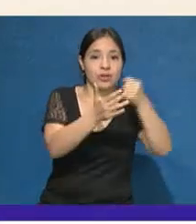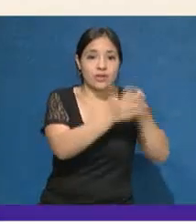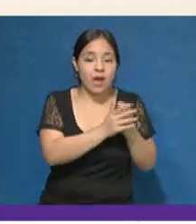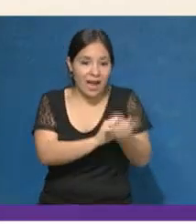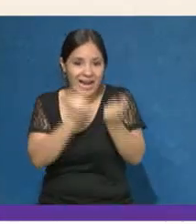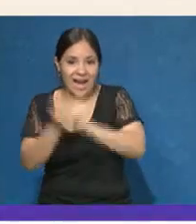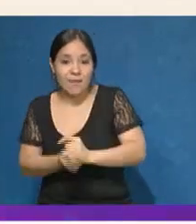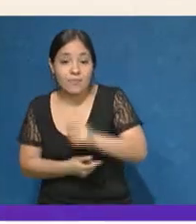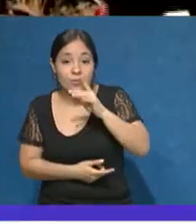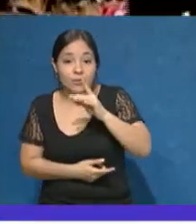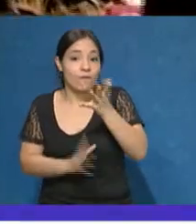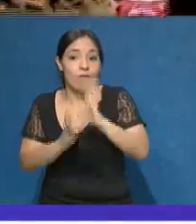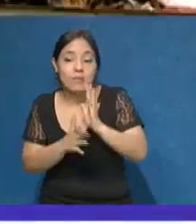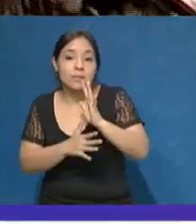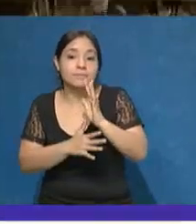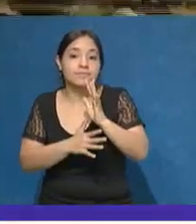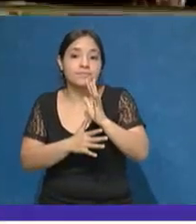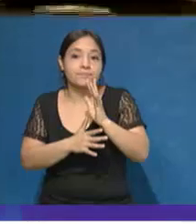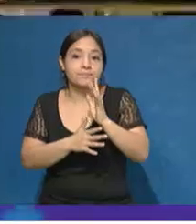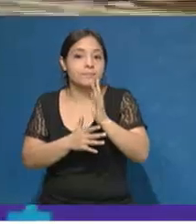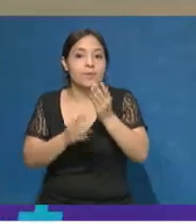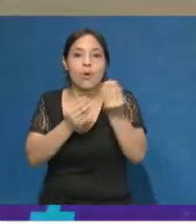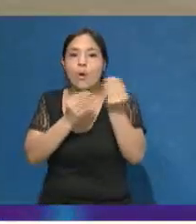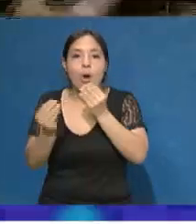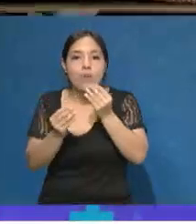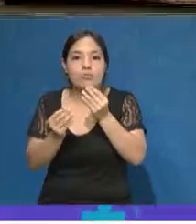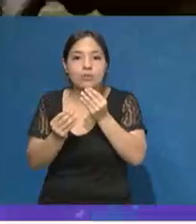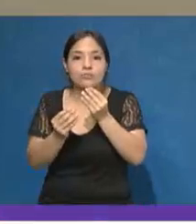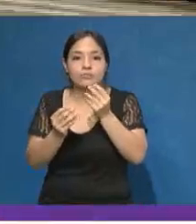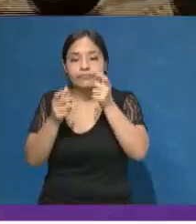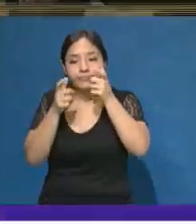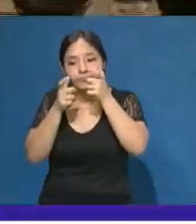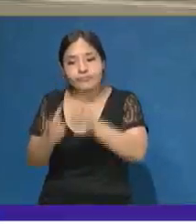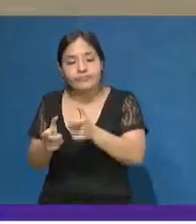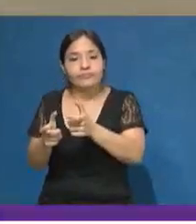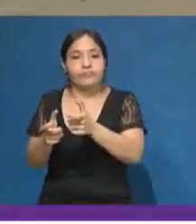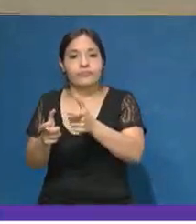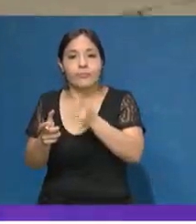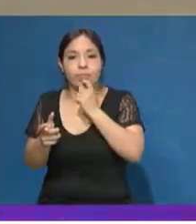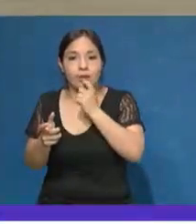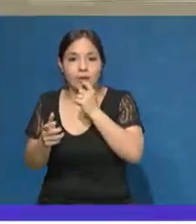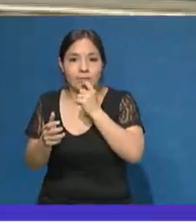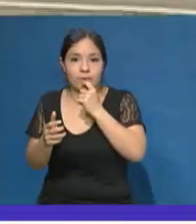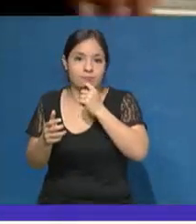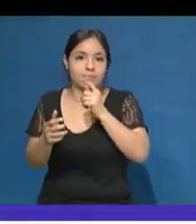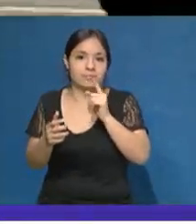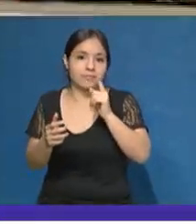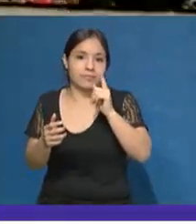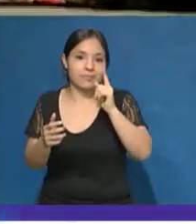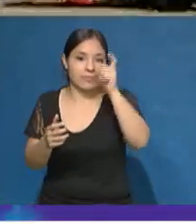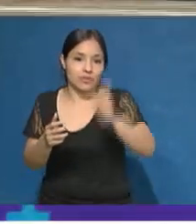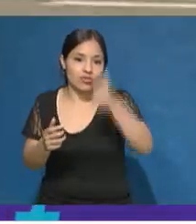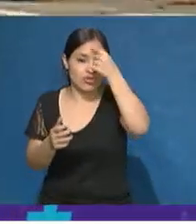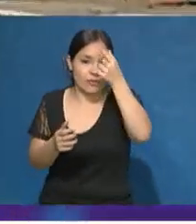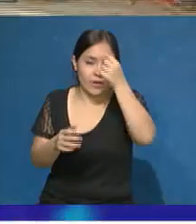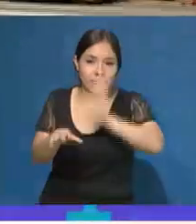paradigma a la hora de juzgar este tipo de siniestros viales donde hay imprudencias manifiestas la